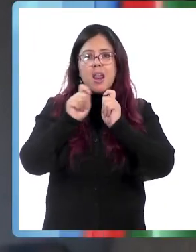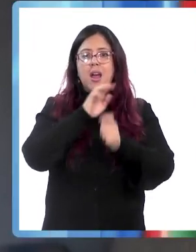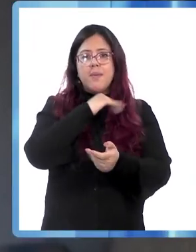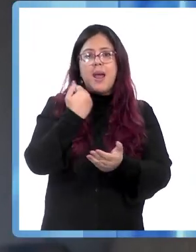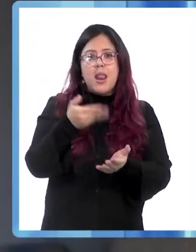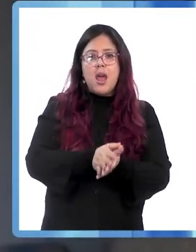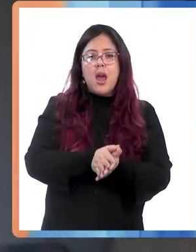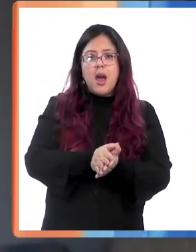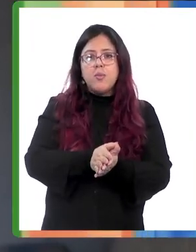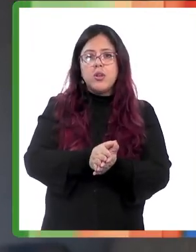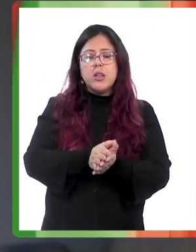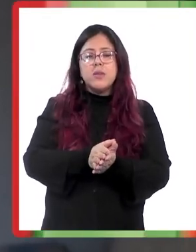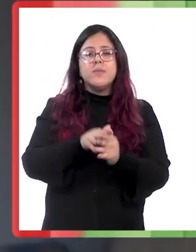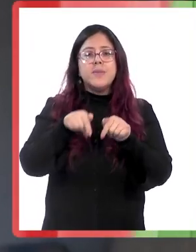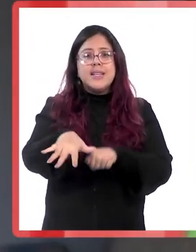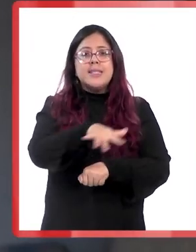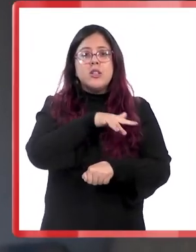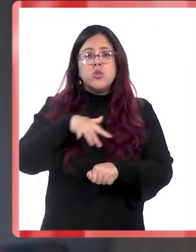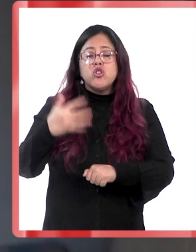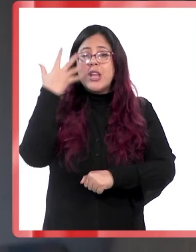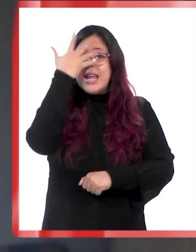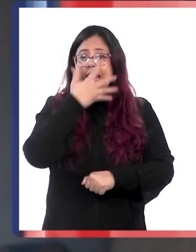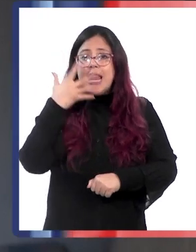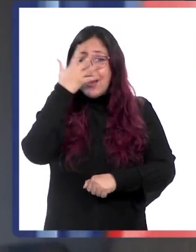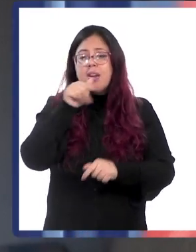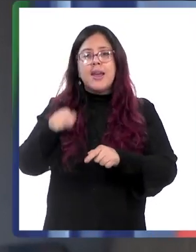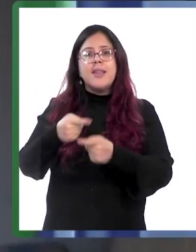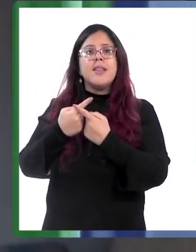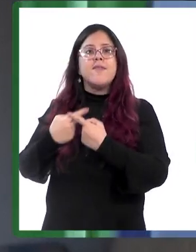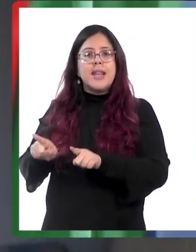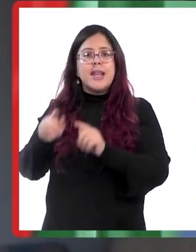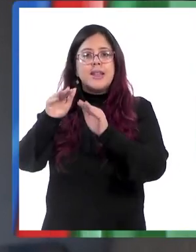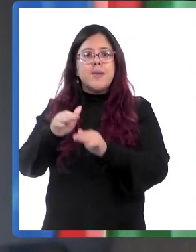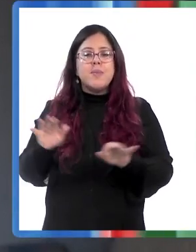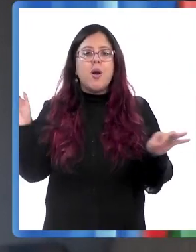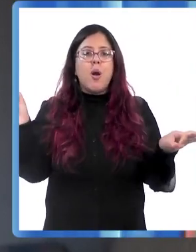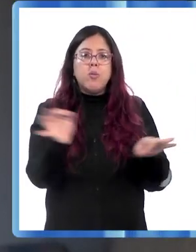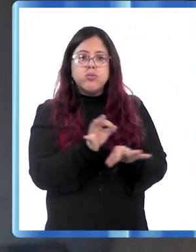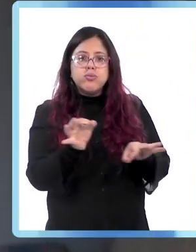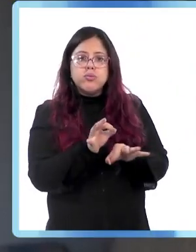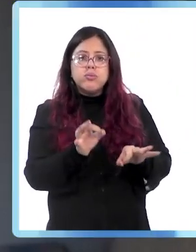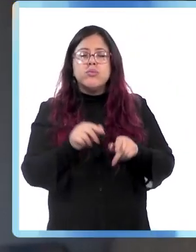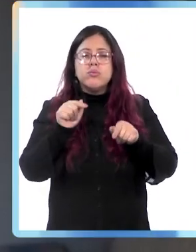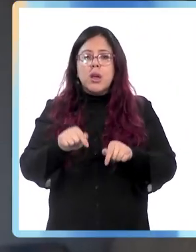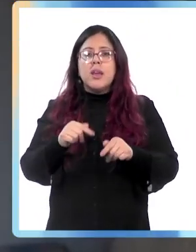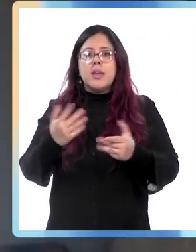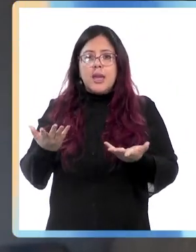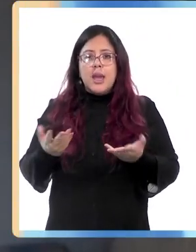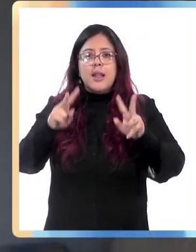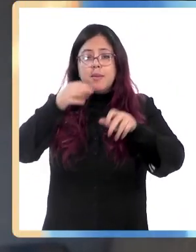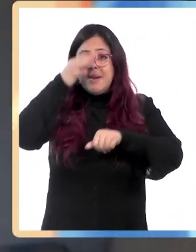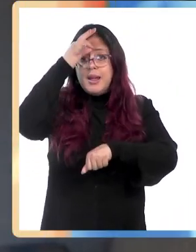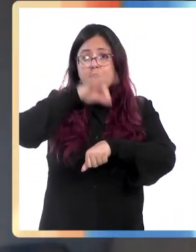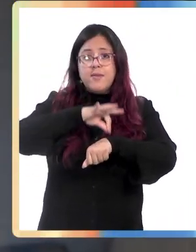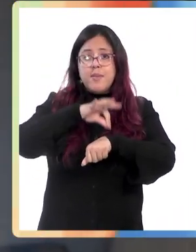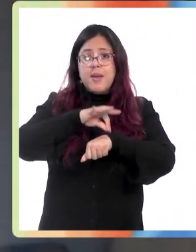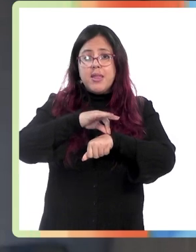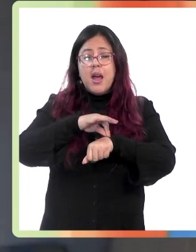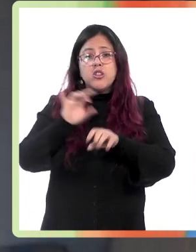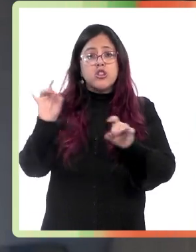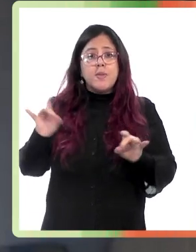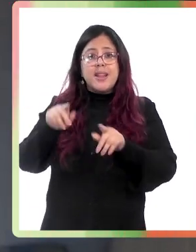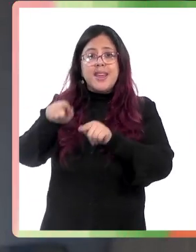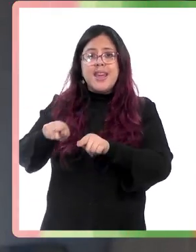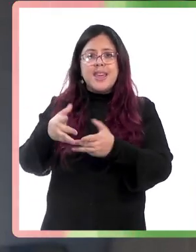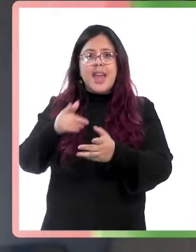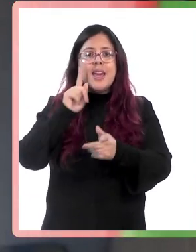riesgo de morir. En lo que está pasando en África, que sería distinto, como decíamos, porque es más como se comporta la enfermedad endémica,